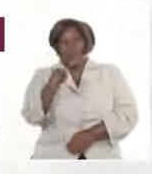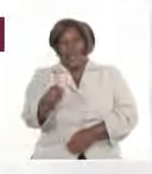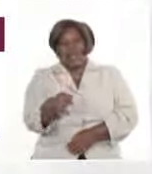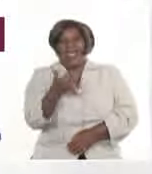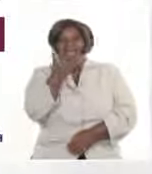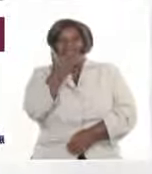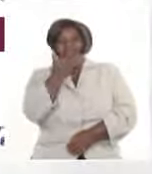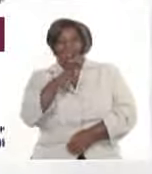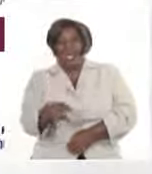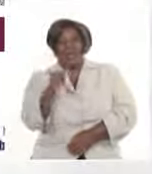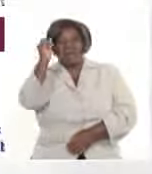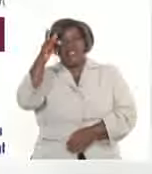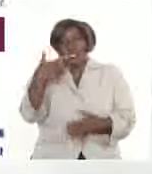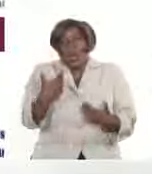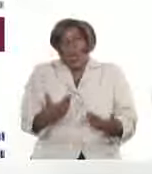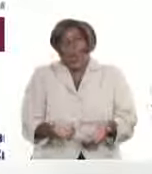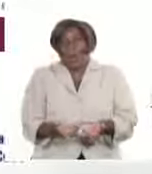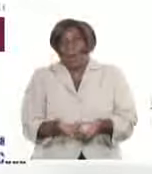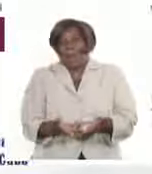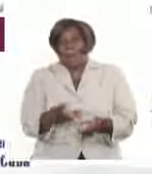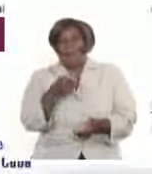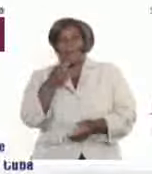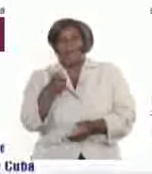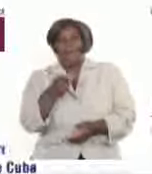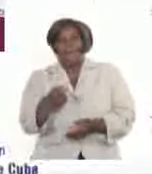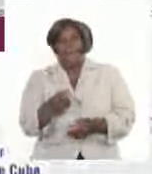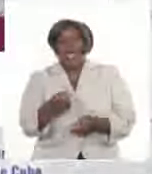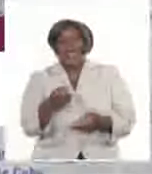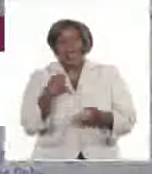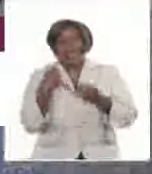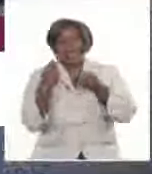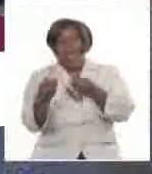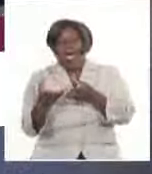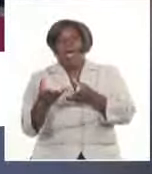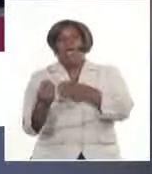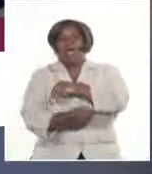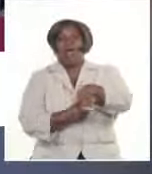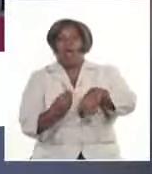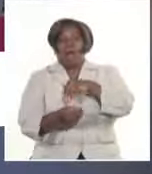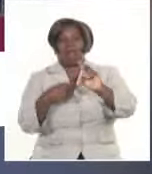y sus experiencias para generar un cambio positivo. A propósito de la